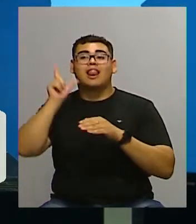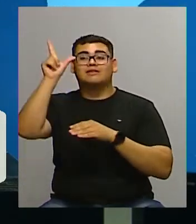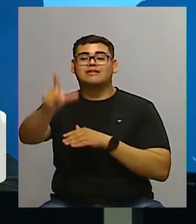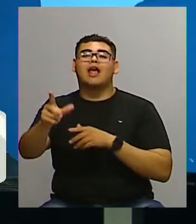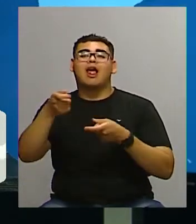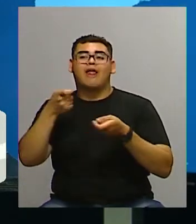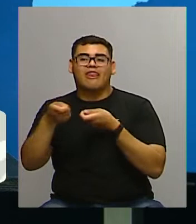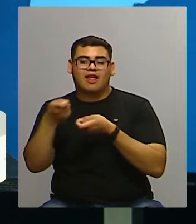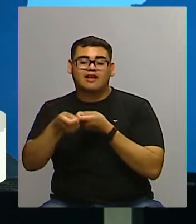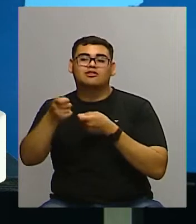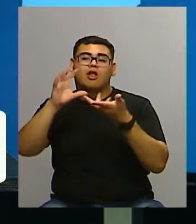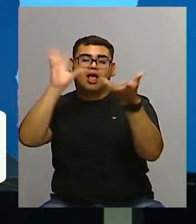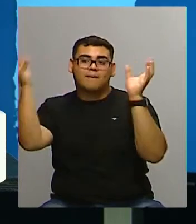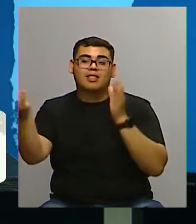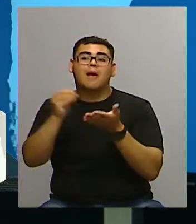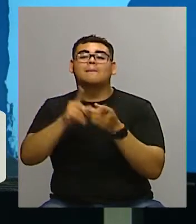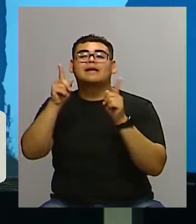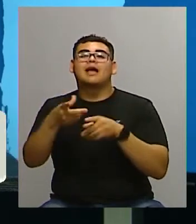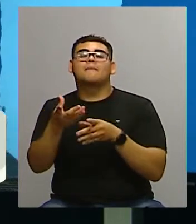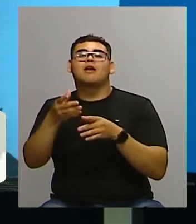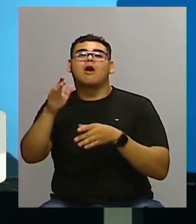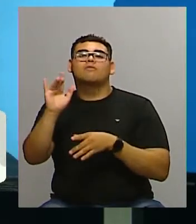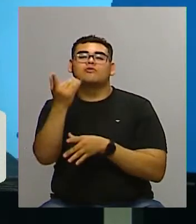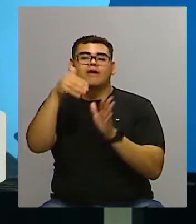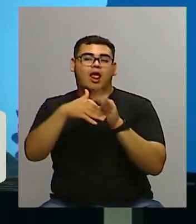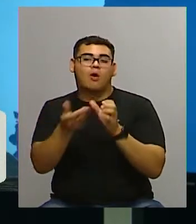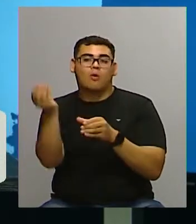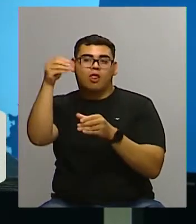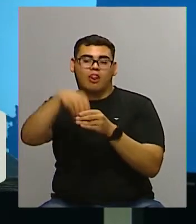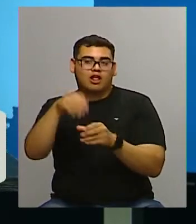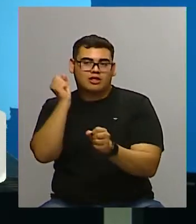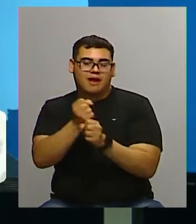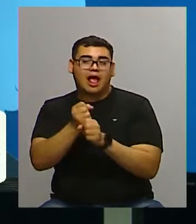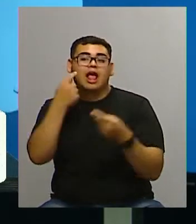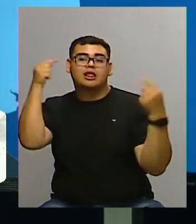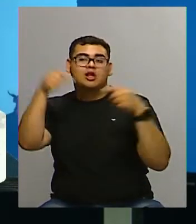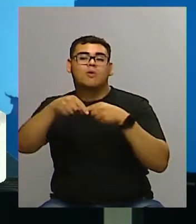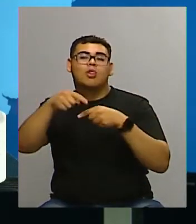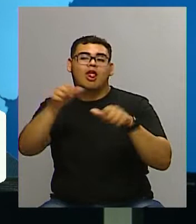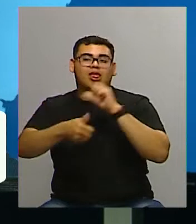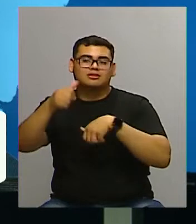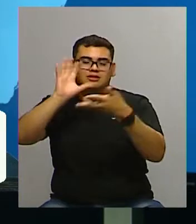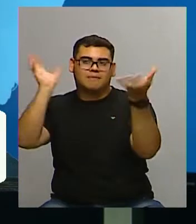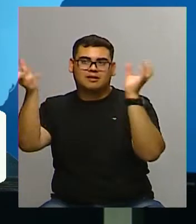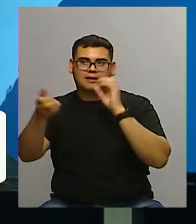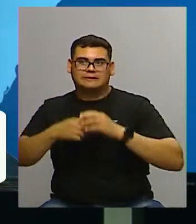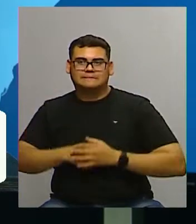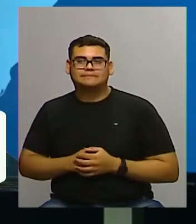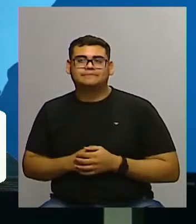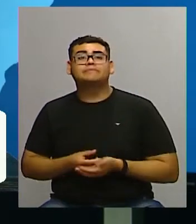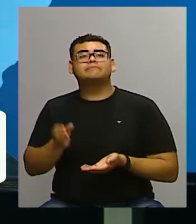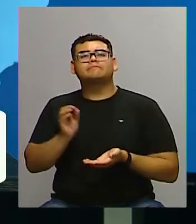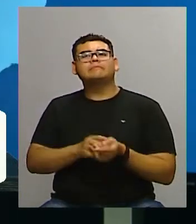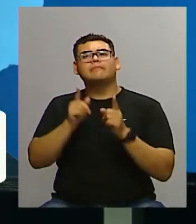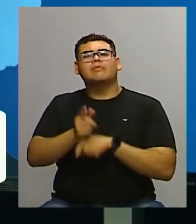Ambiental y además titular del Instituto de Ciencias Ambientales de la Universidad Nacional de Cuyo, para que ella desde su óptica nos